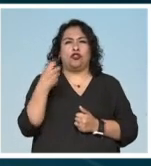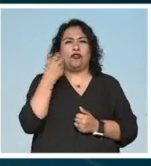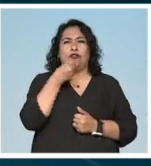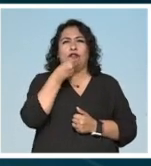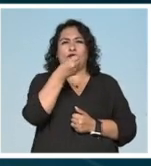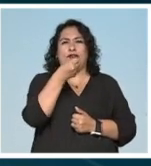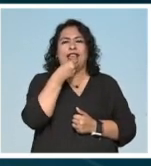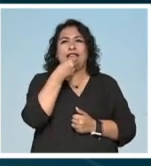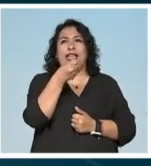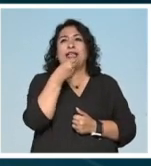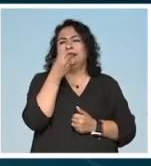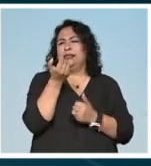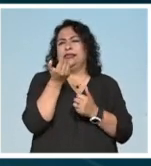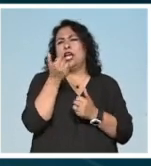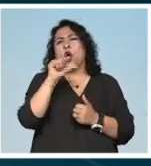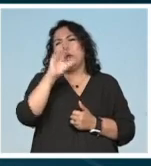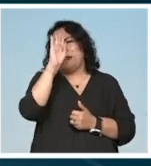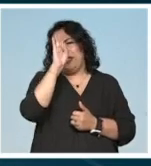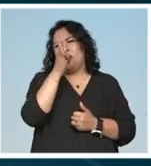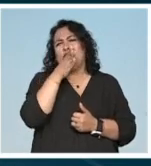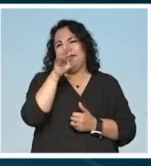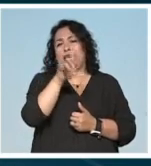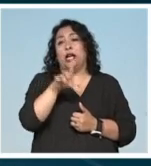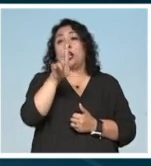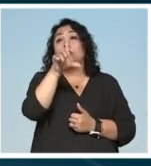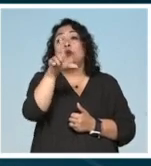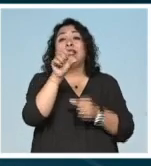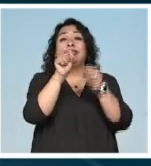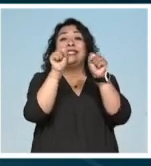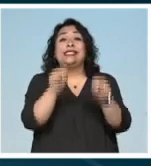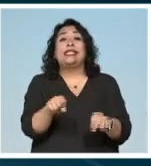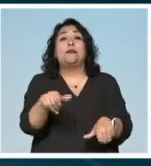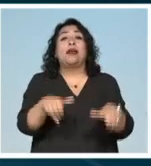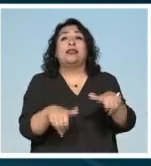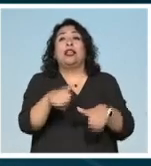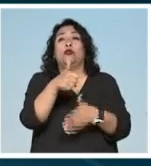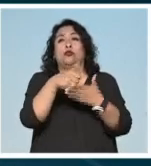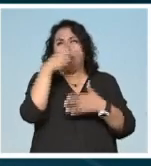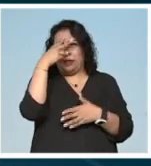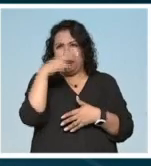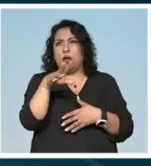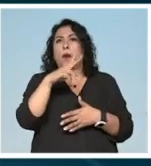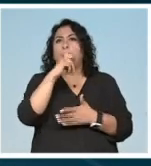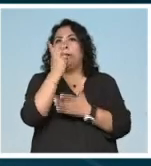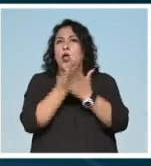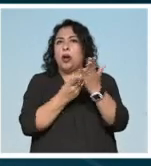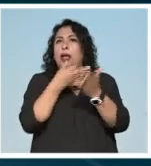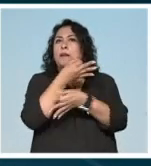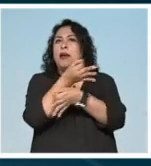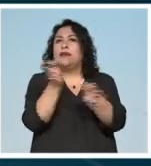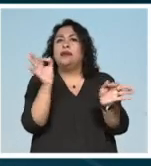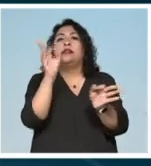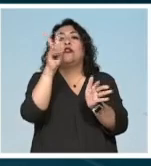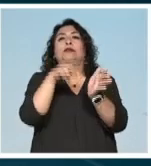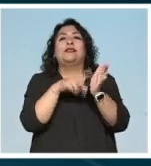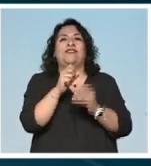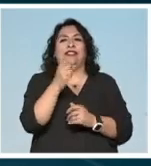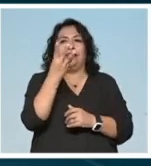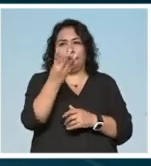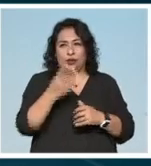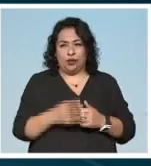prensa realizada al mediodía de este lunes, el Sistema de Teatros de la Ciudad de México dio a conocer su programación para el inicio del año